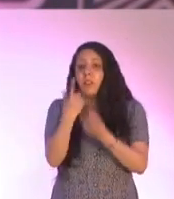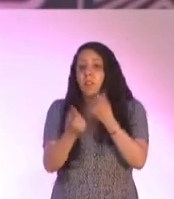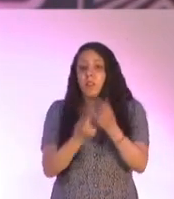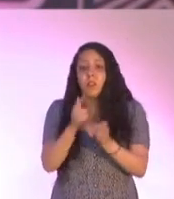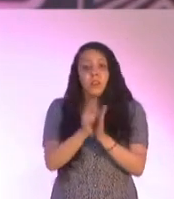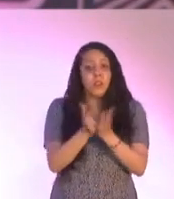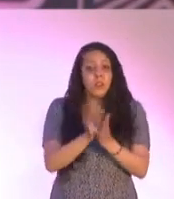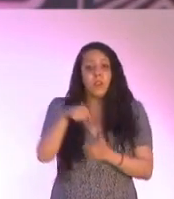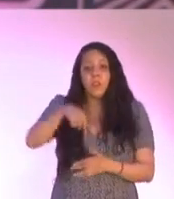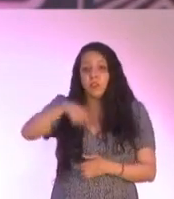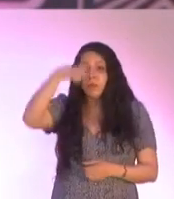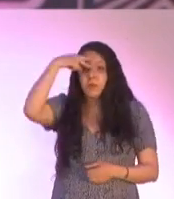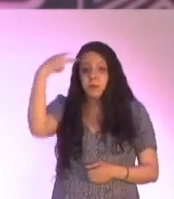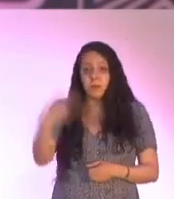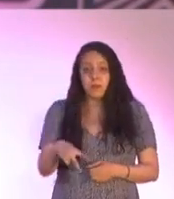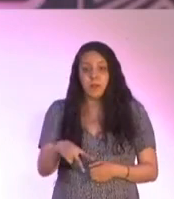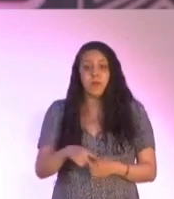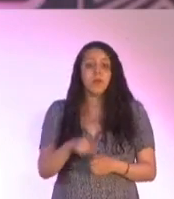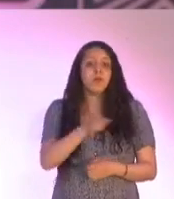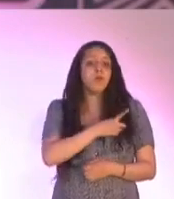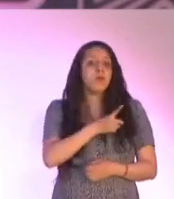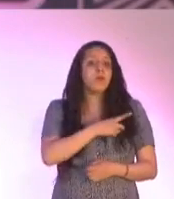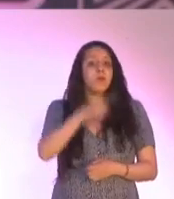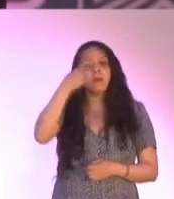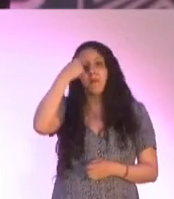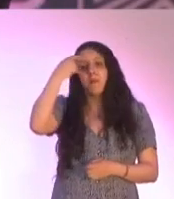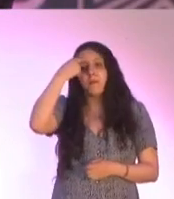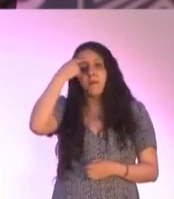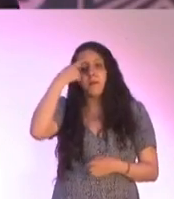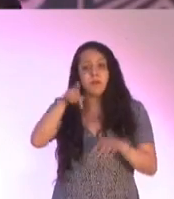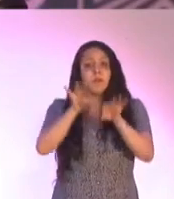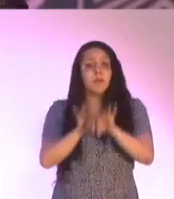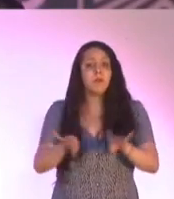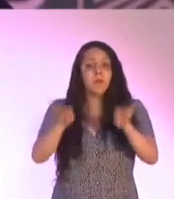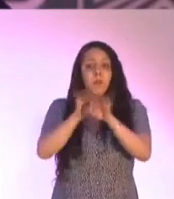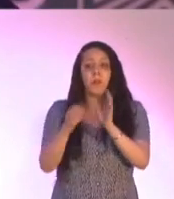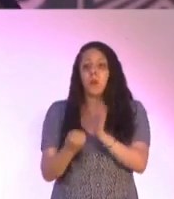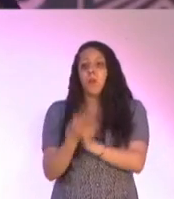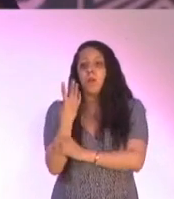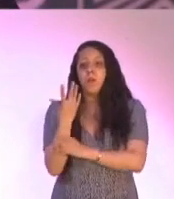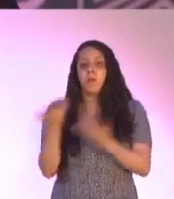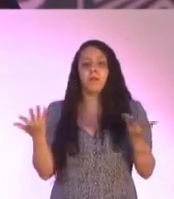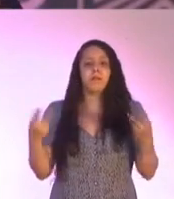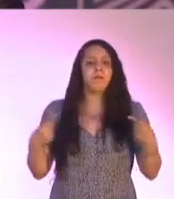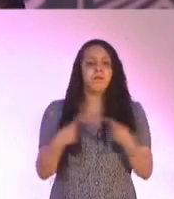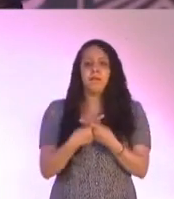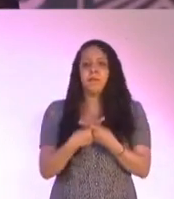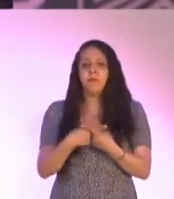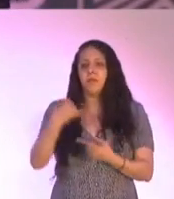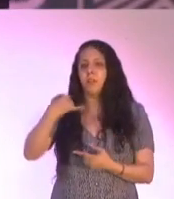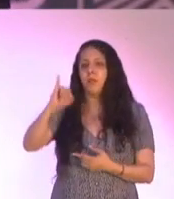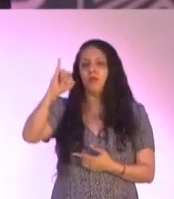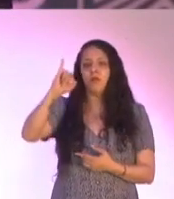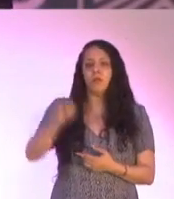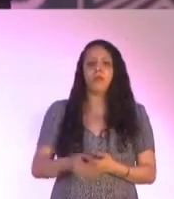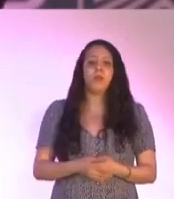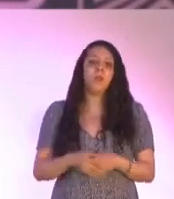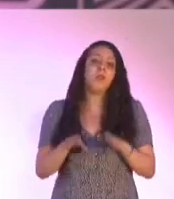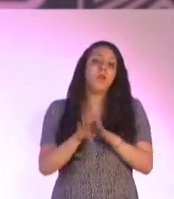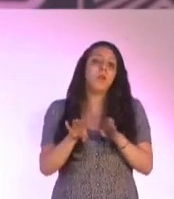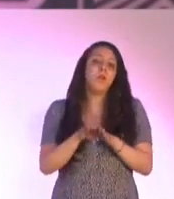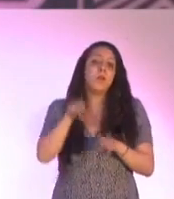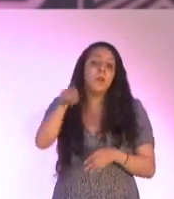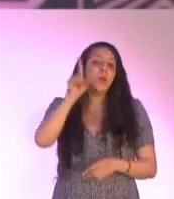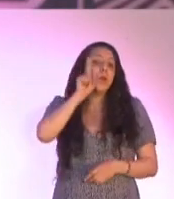mexicana no la obsesión por lo inédito que no tiene ningún sentido en nada por ejemplo pero hay una poeta que